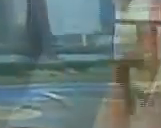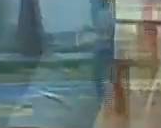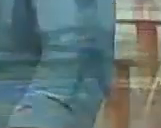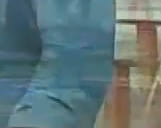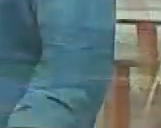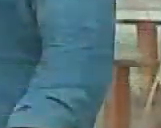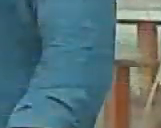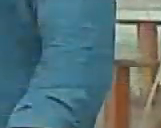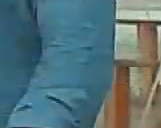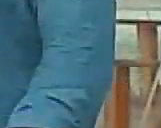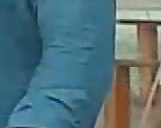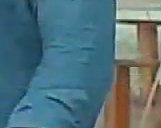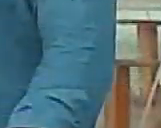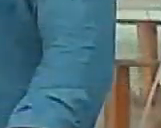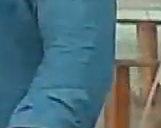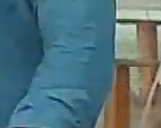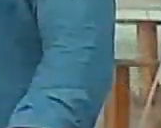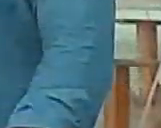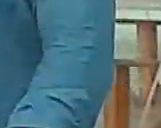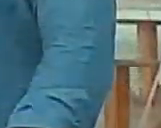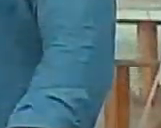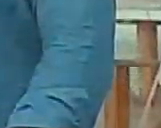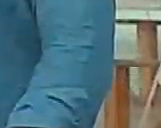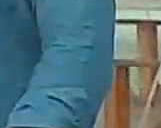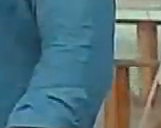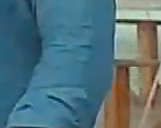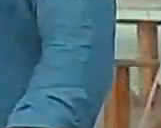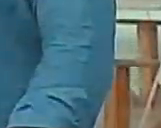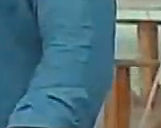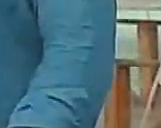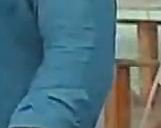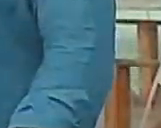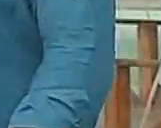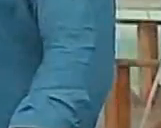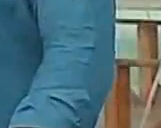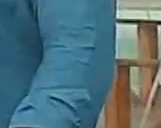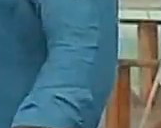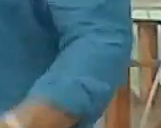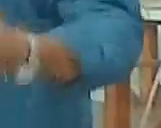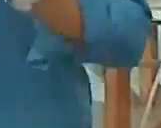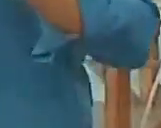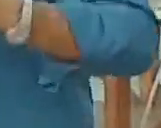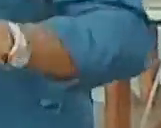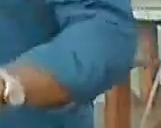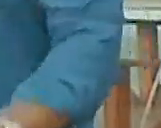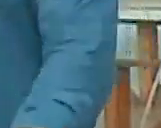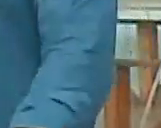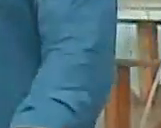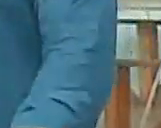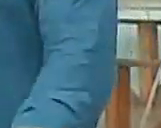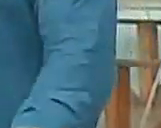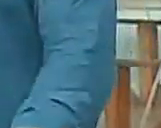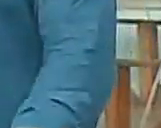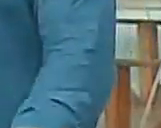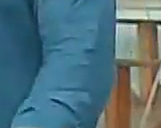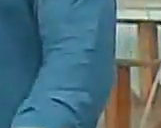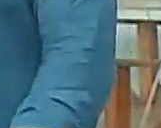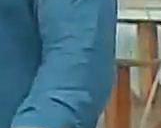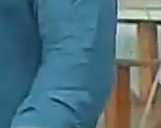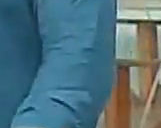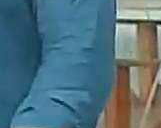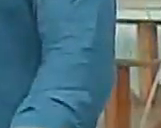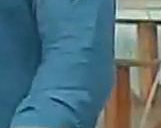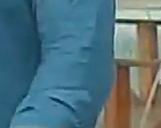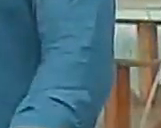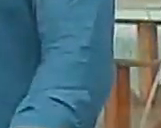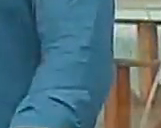se ha convertido en el sitio propicio para el congreso nacional de historia es por esto que nuestro programa 360 se ha trasladado hasta acá